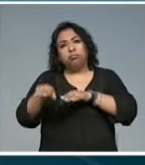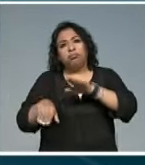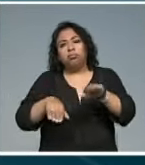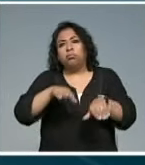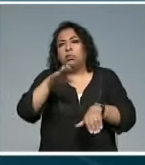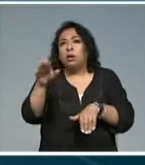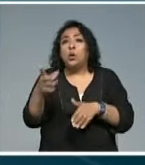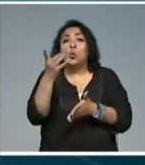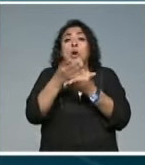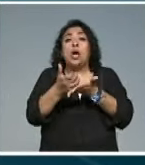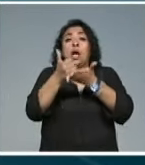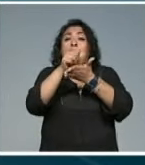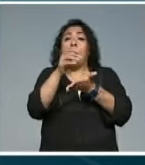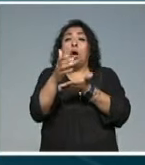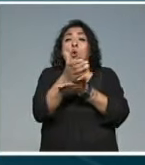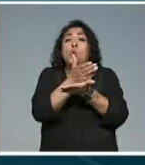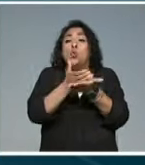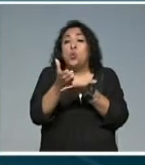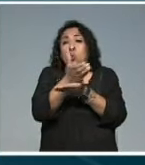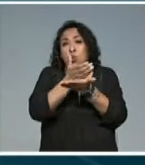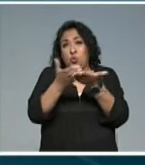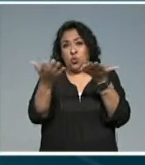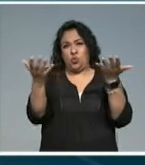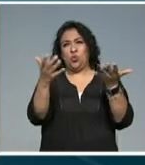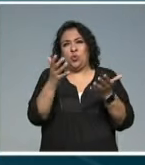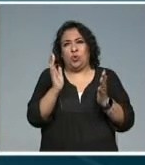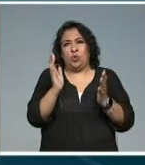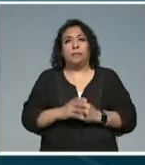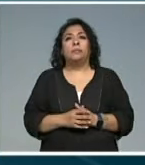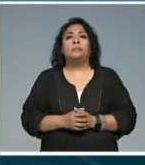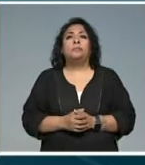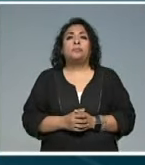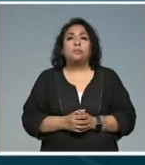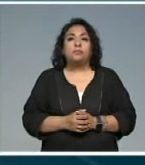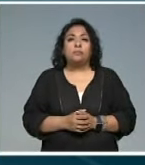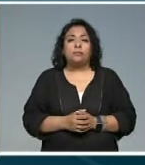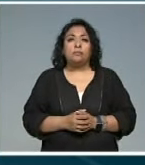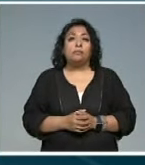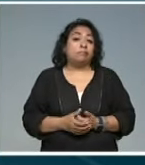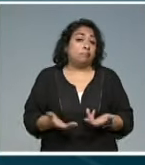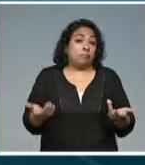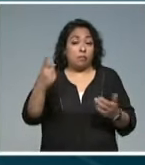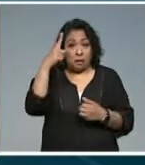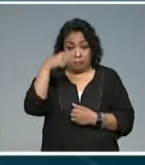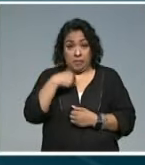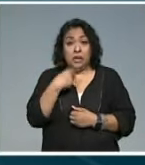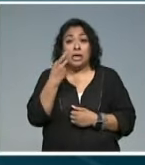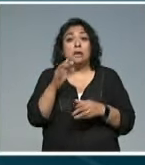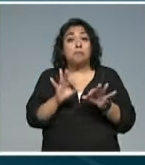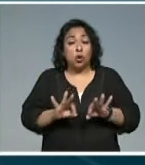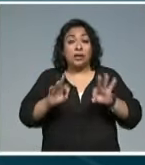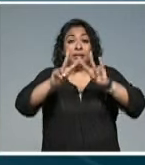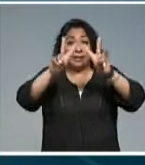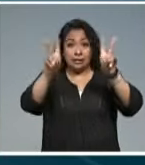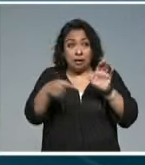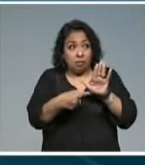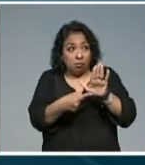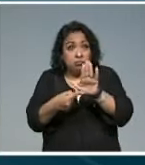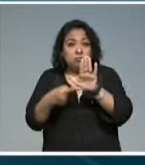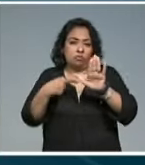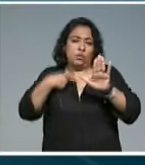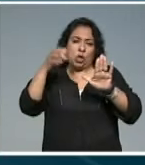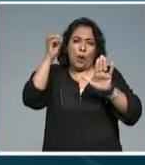únicas para curación en la Amazonía, ¿no? Entonces, para mí era importante hablar sobre ese tema porque pienso